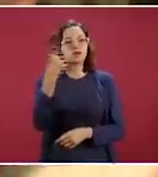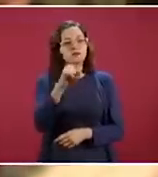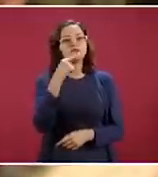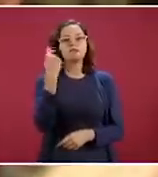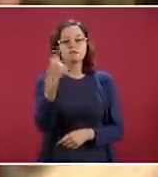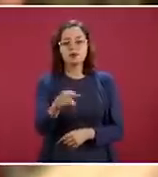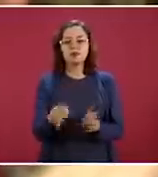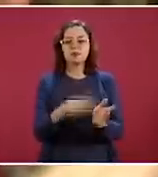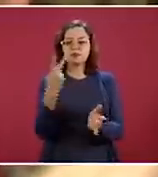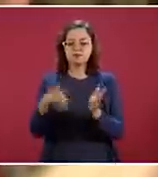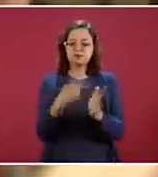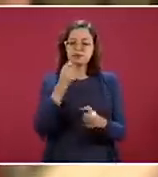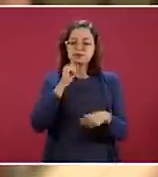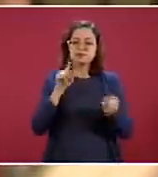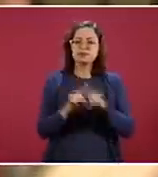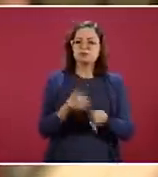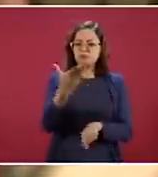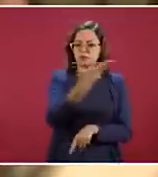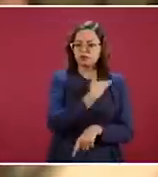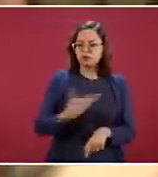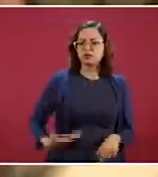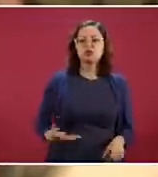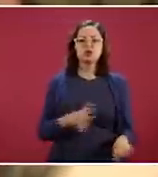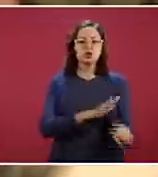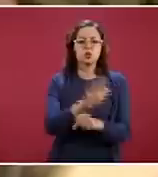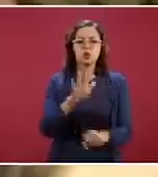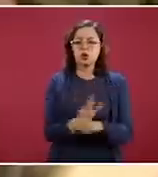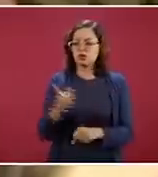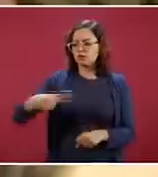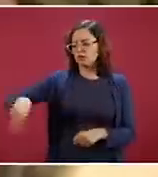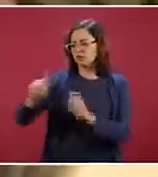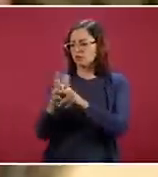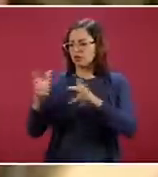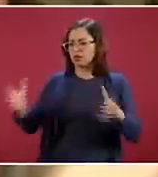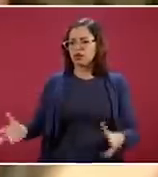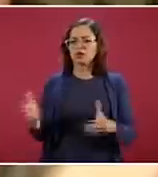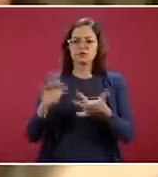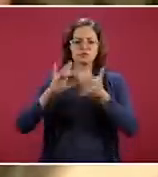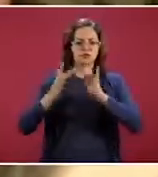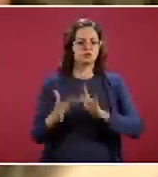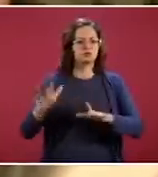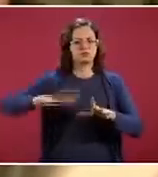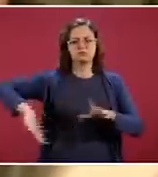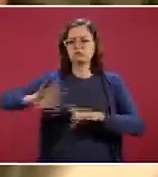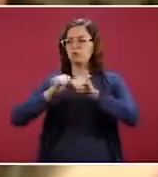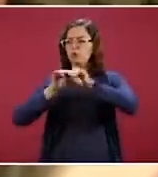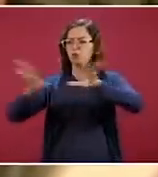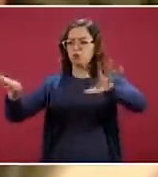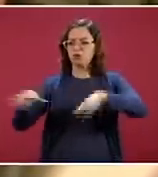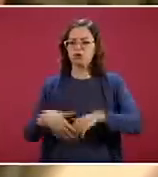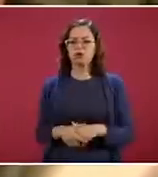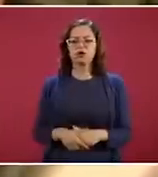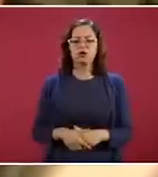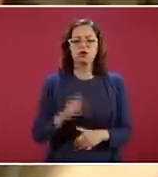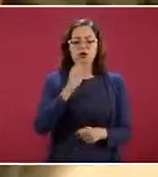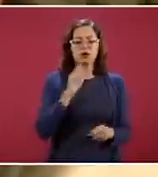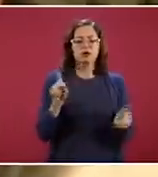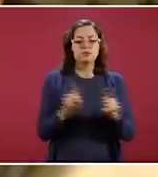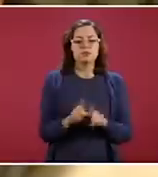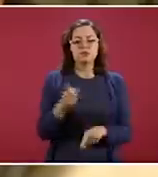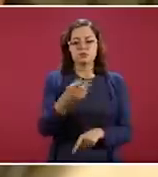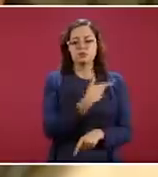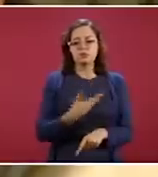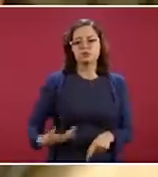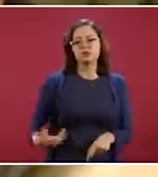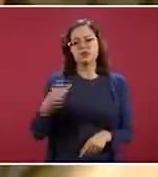opinión al respecto, presidente, porque estas voces han crecido incluso en las redes sociales. Y también, presidente, quisiera…